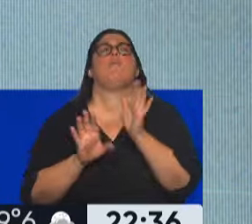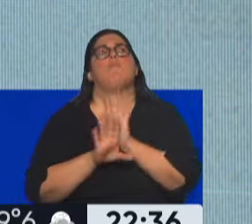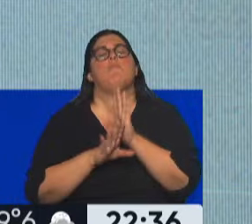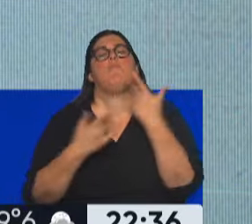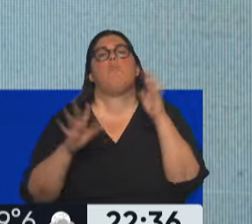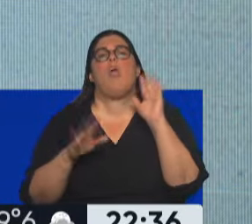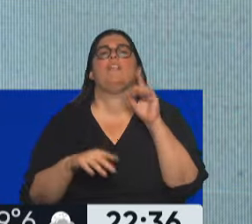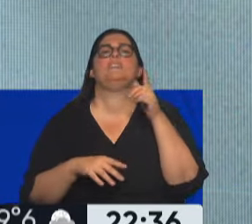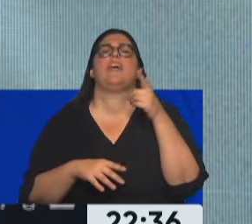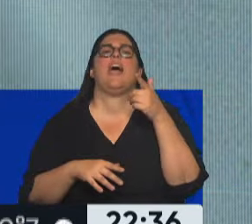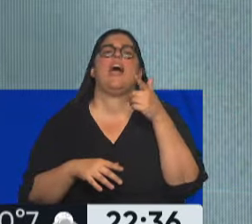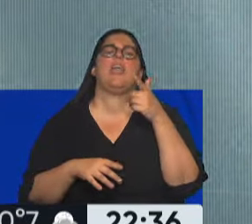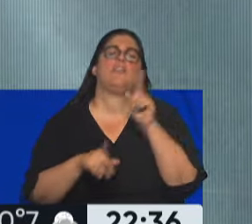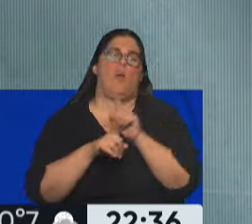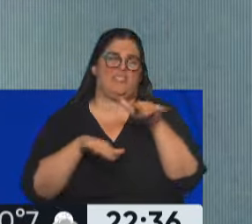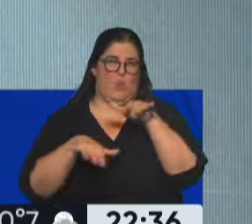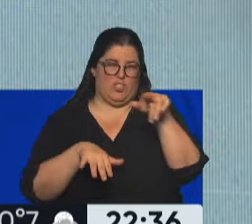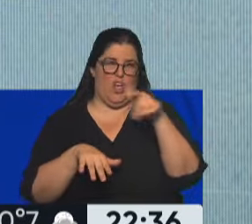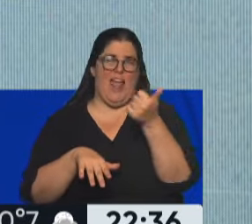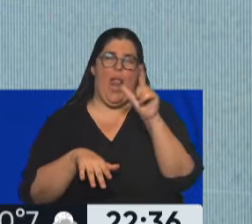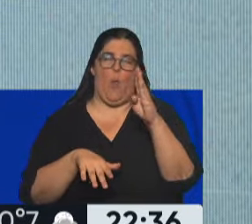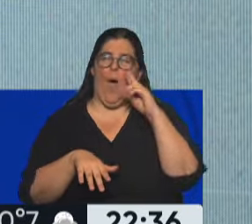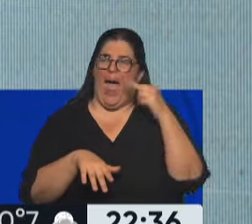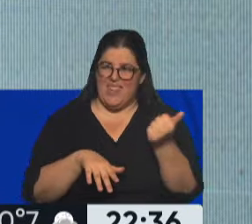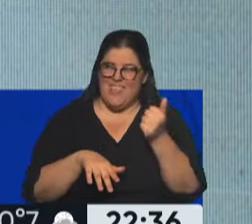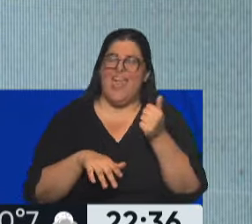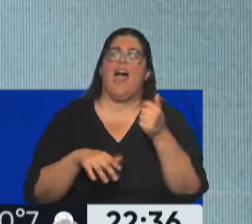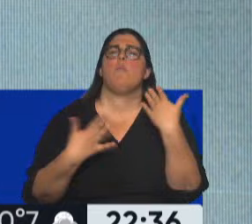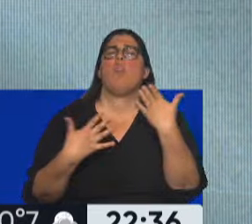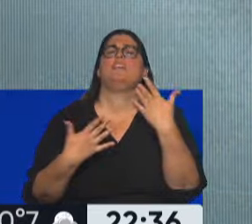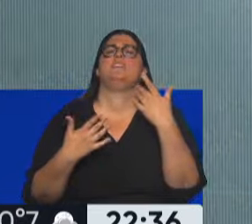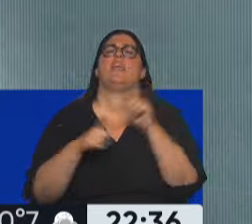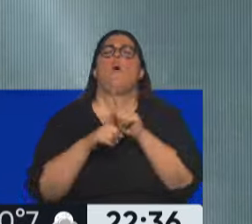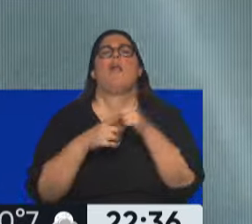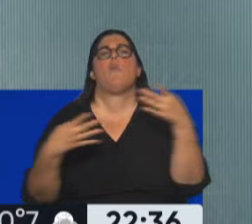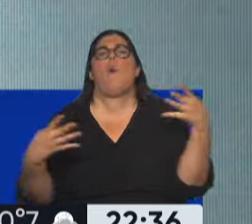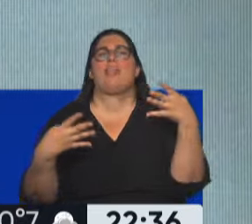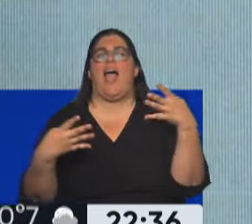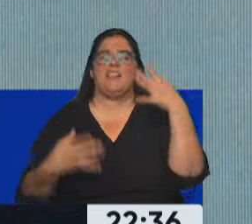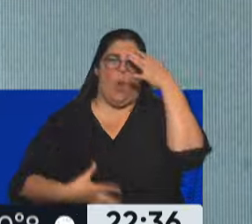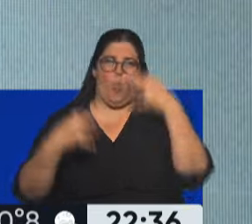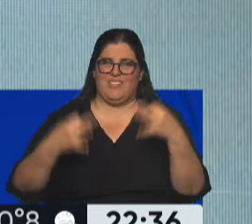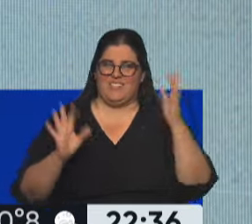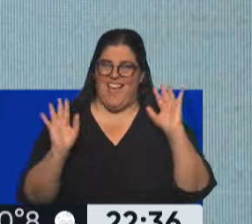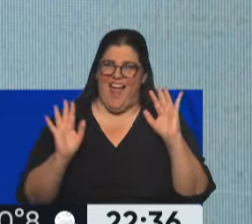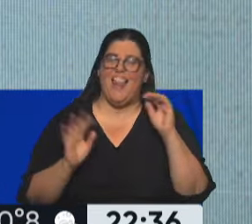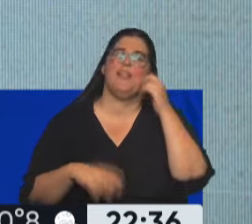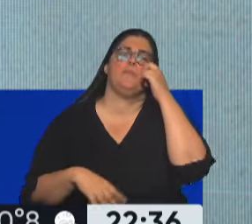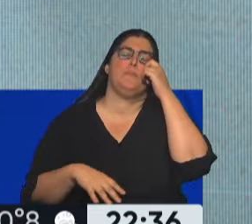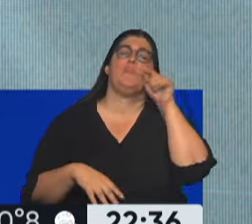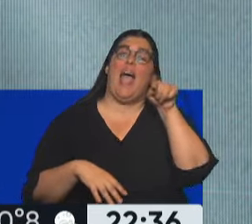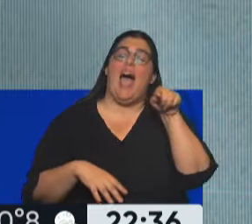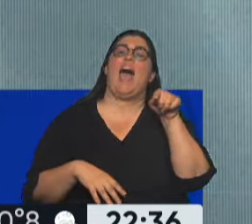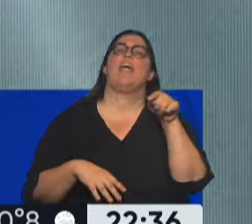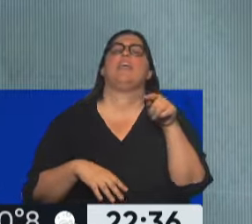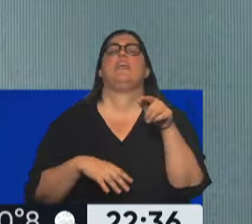como el de Albania y que incluye, por supuesto, en la Unión Europea. De hecho, uno de los análisis sugería que von der Leyen estaba buscando ahí la posibilidad de